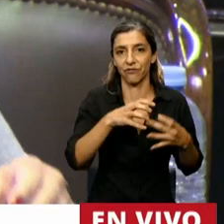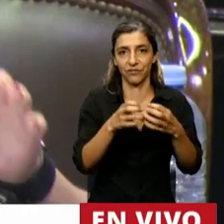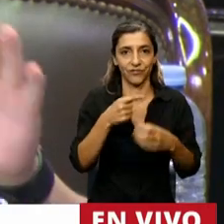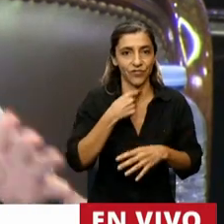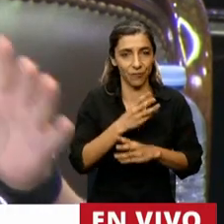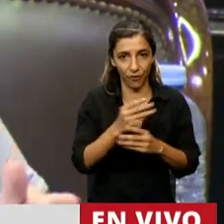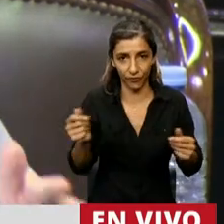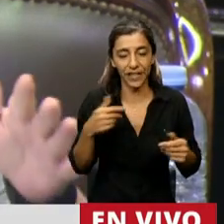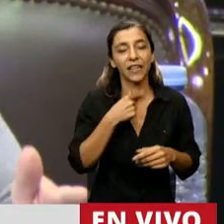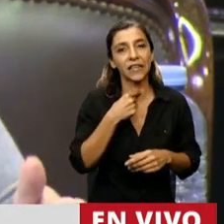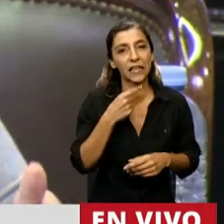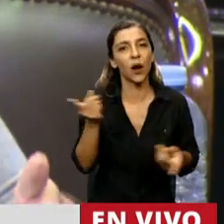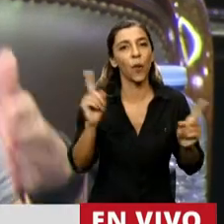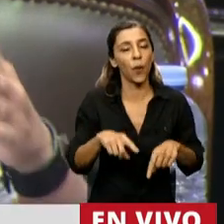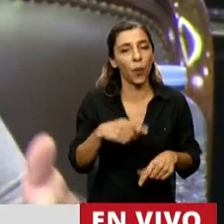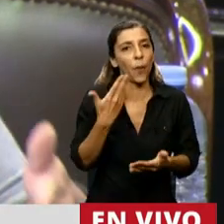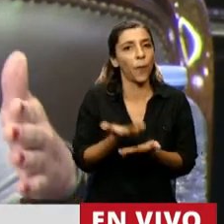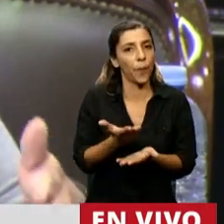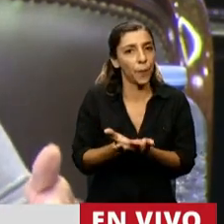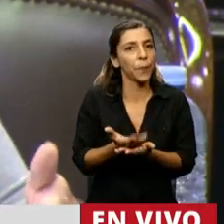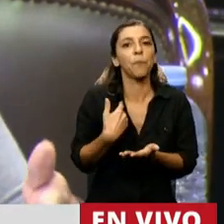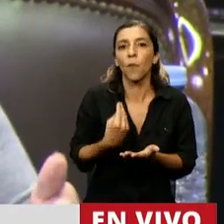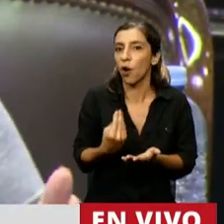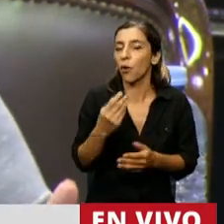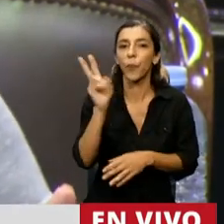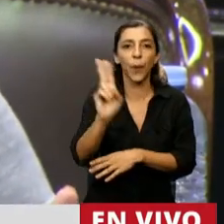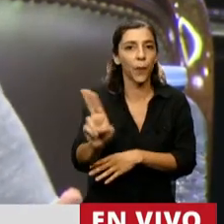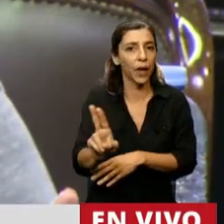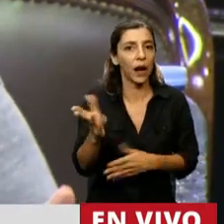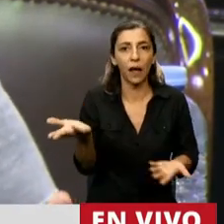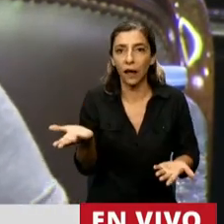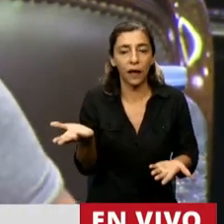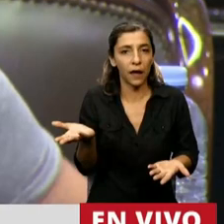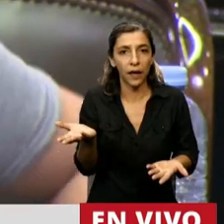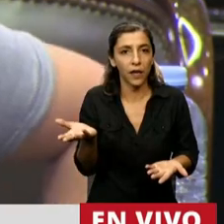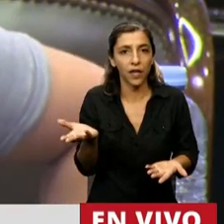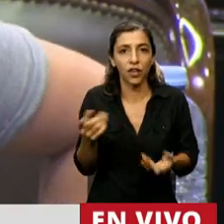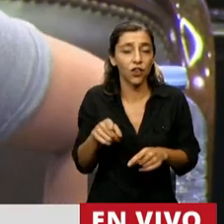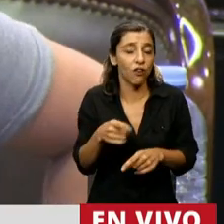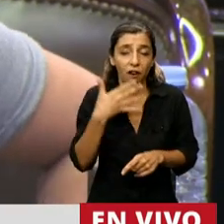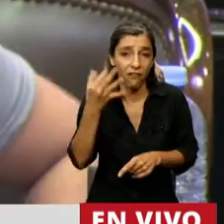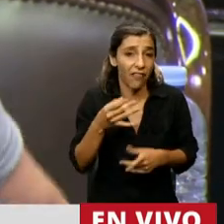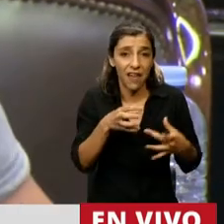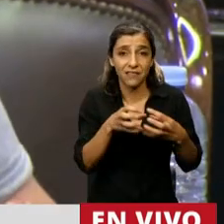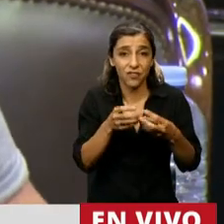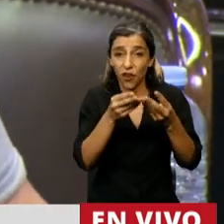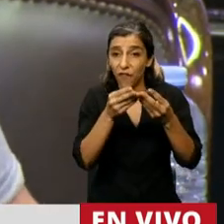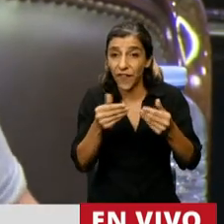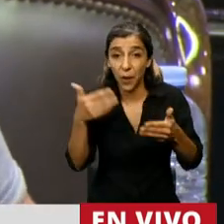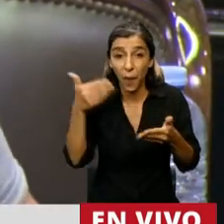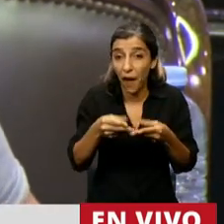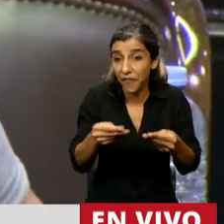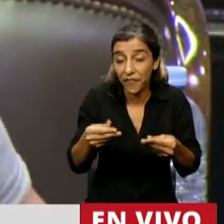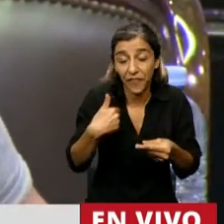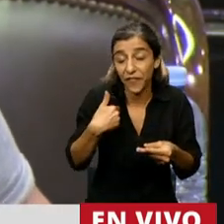sesión. Quiero volver a plantear que las cuestiones de privilegio no deben realizarse al final de la sesión,